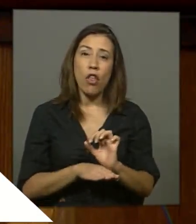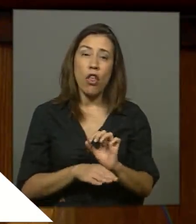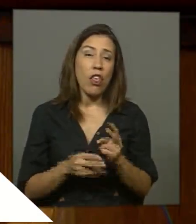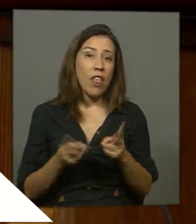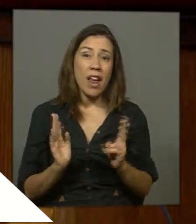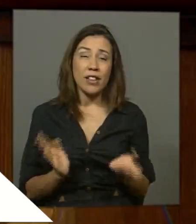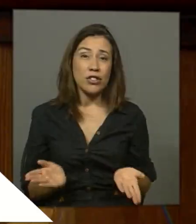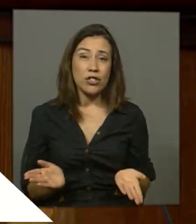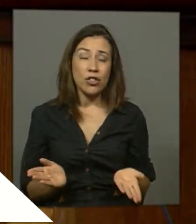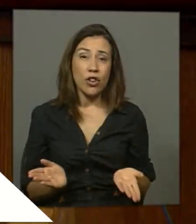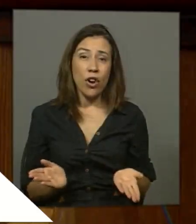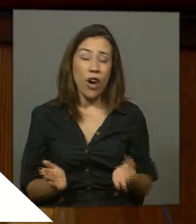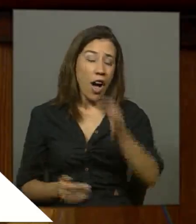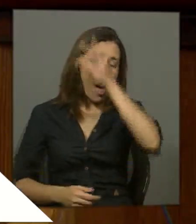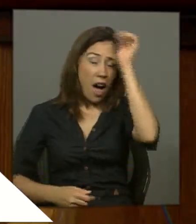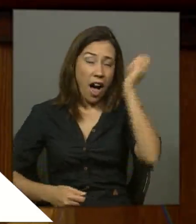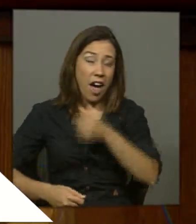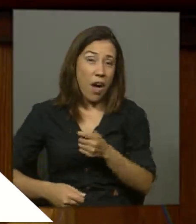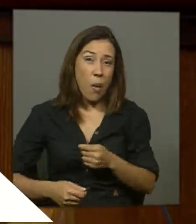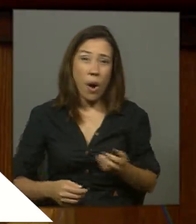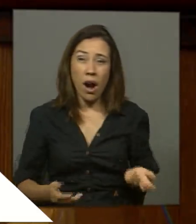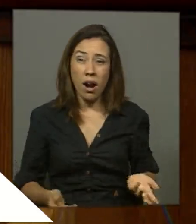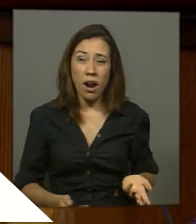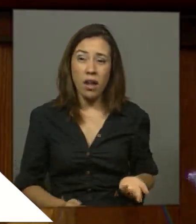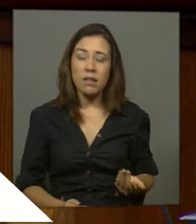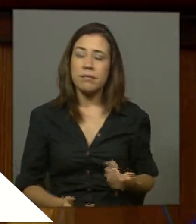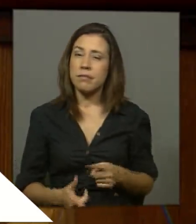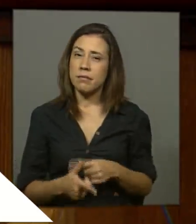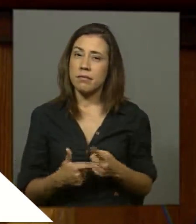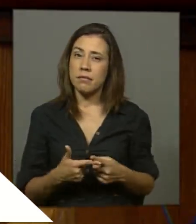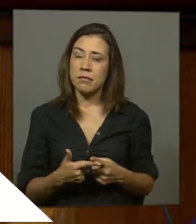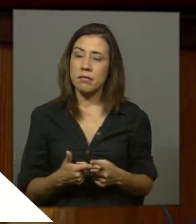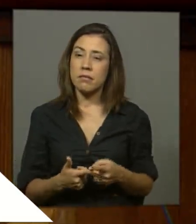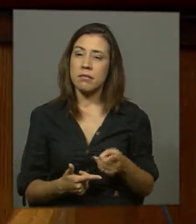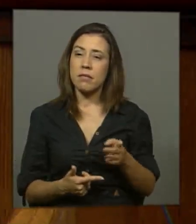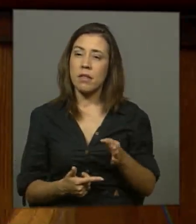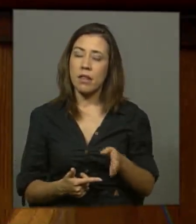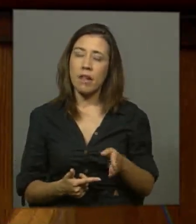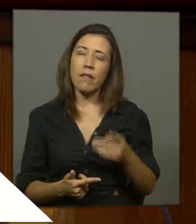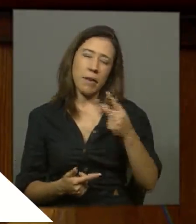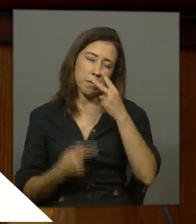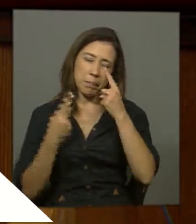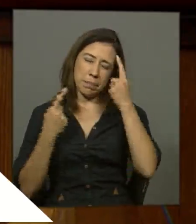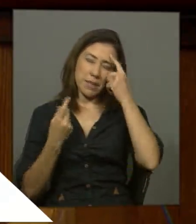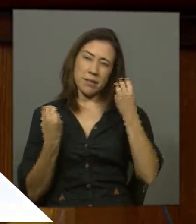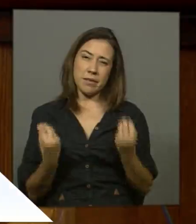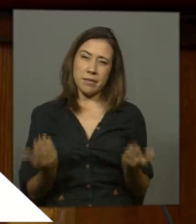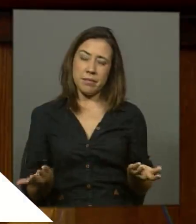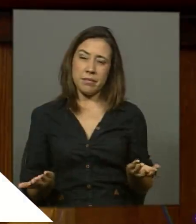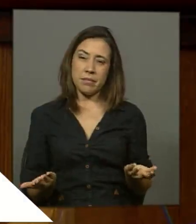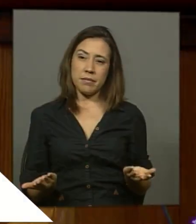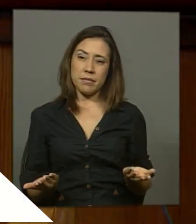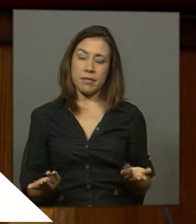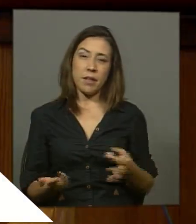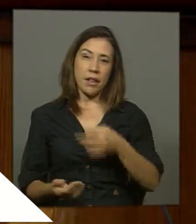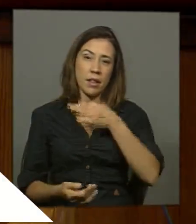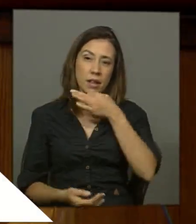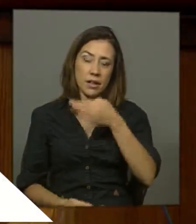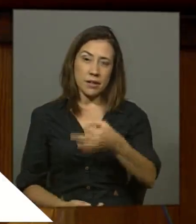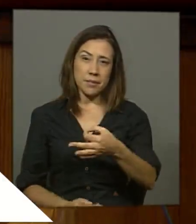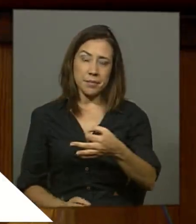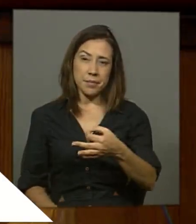araucanía Supongo entonces tengamos sentido las proporciones también admitir o